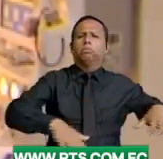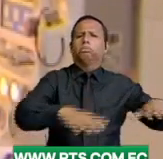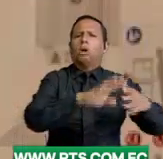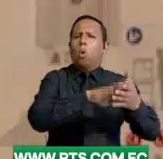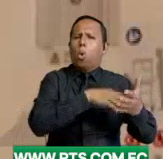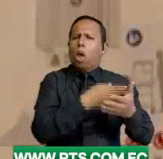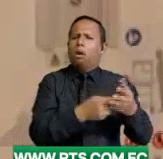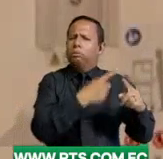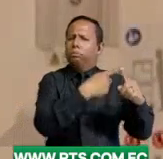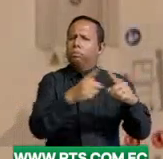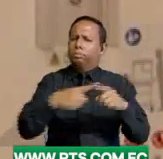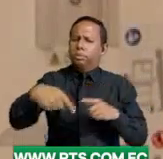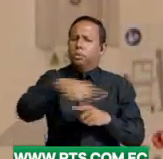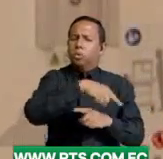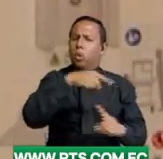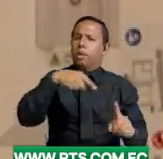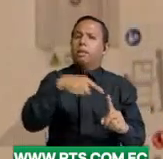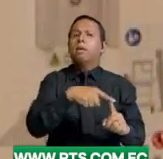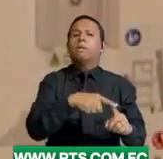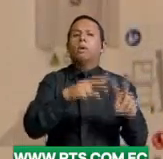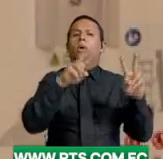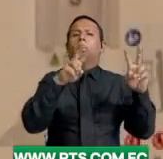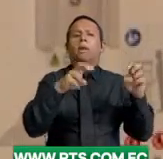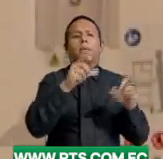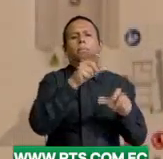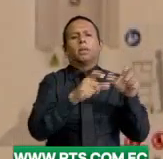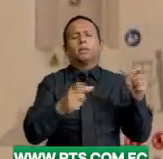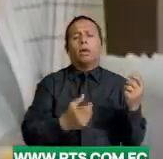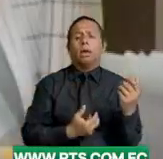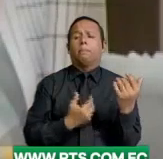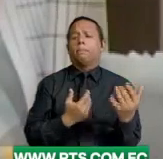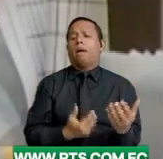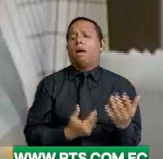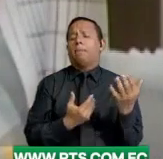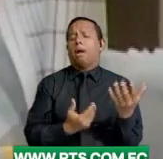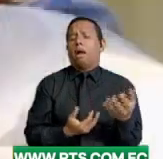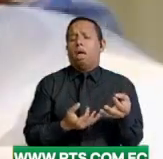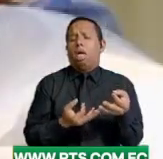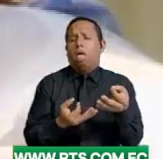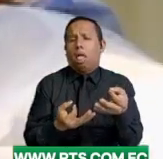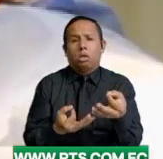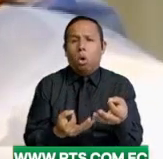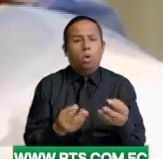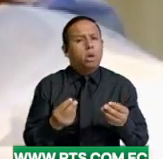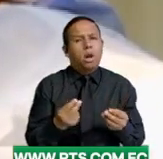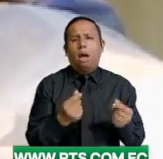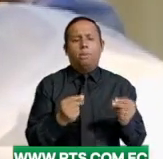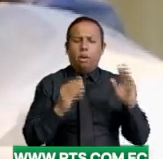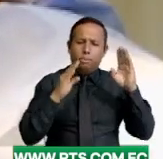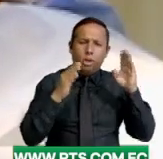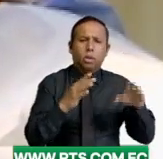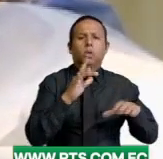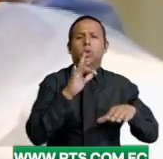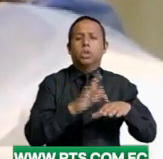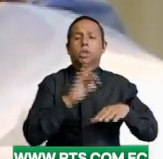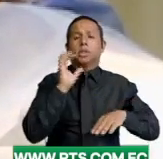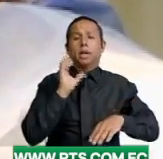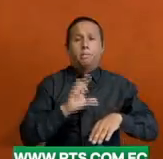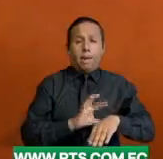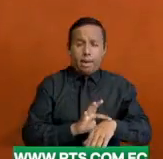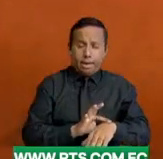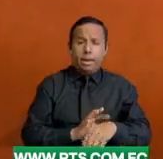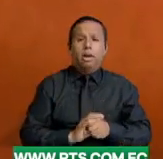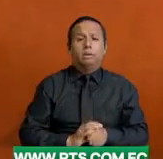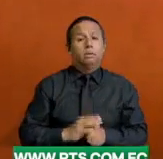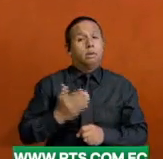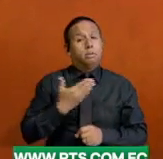con la finalidad de reducir el tiempo en la lista de espera para cirugías programadas y citas médicas. Pues el plan ha dado sus frutos, aseguró Peña.